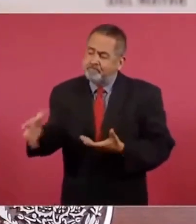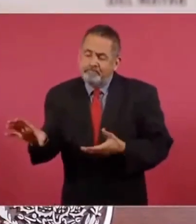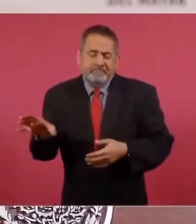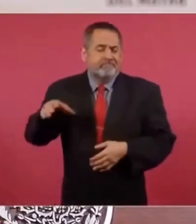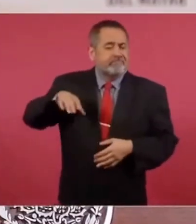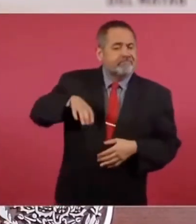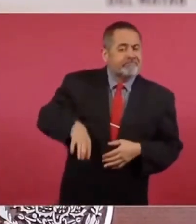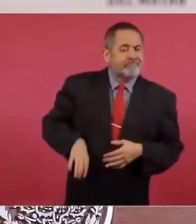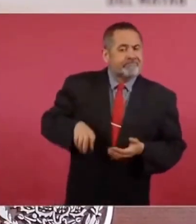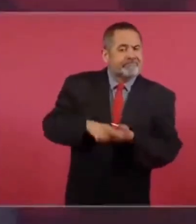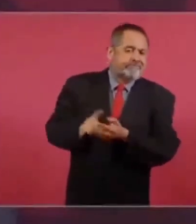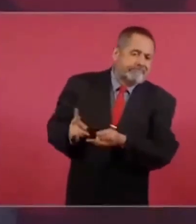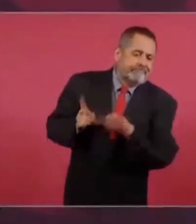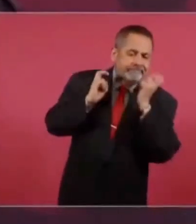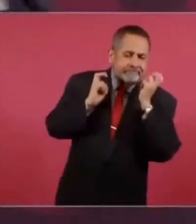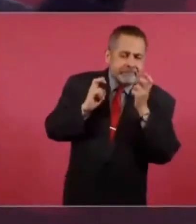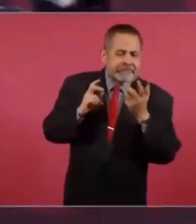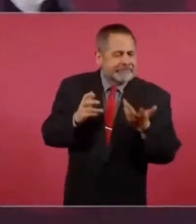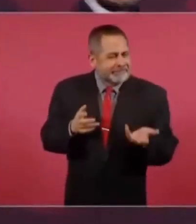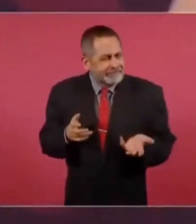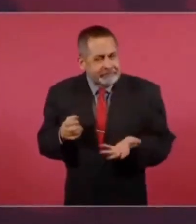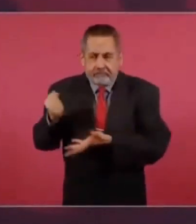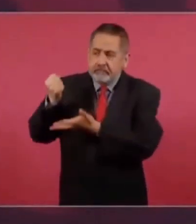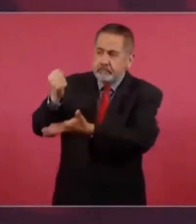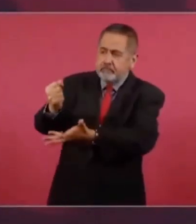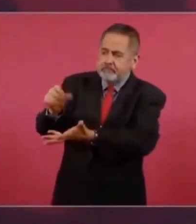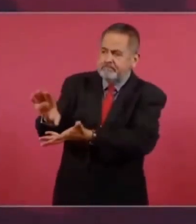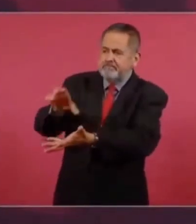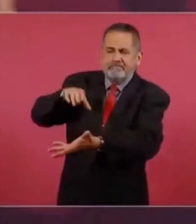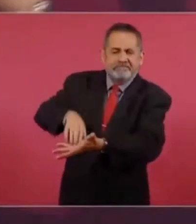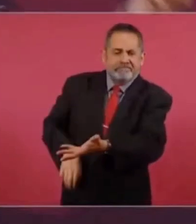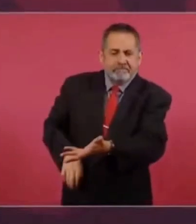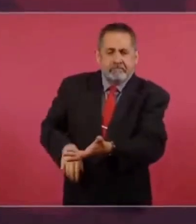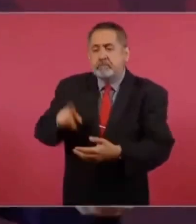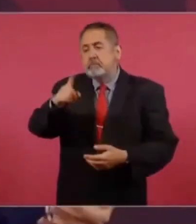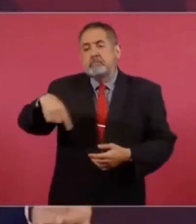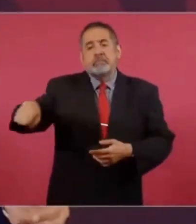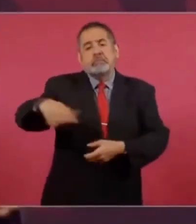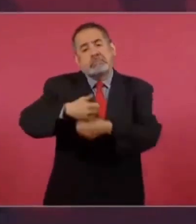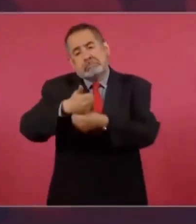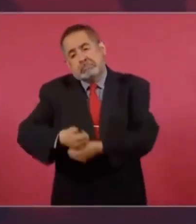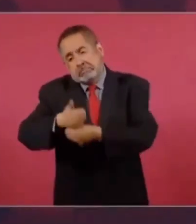presupuesto y que la mayoría de la gente padezca